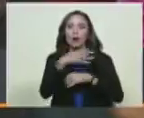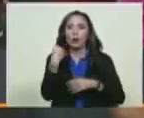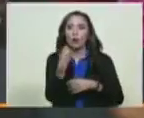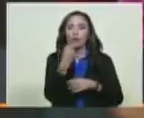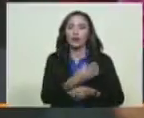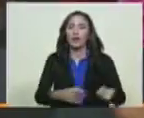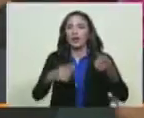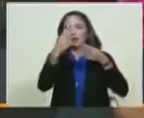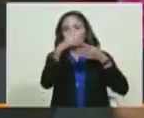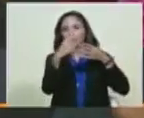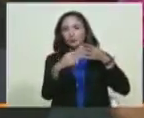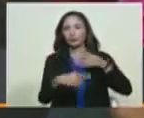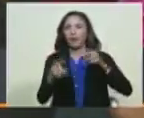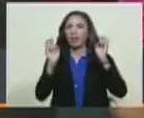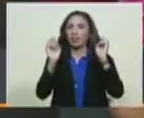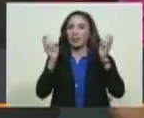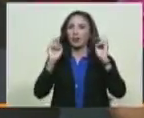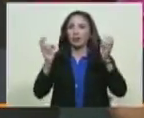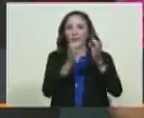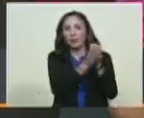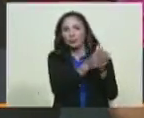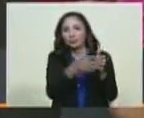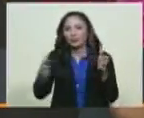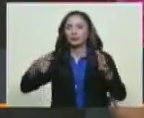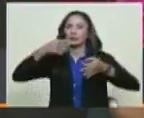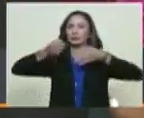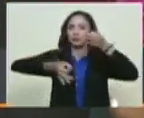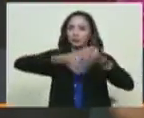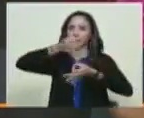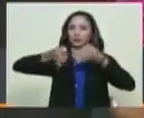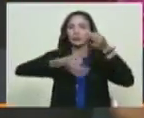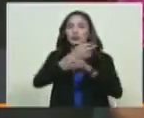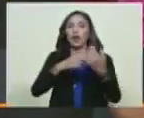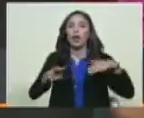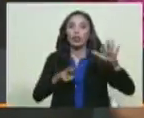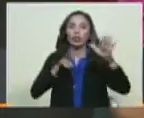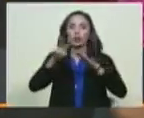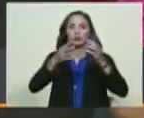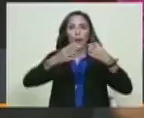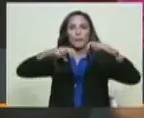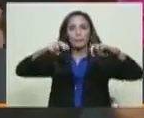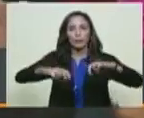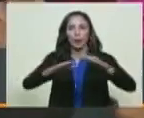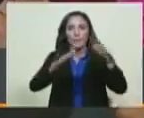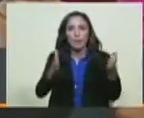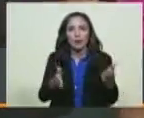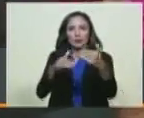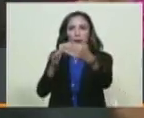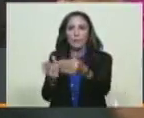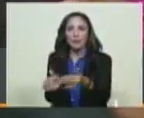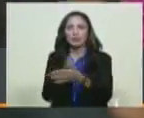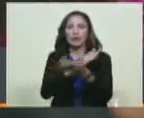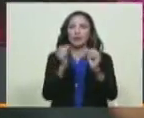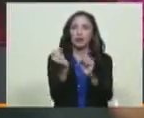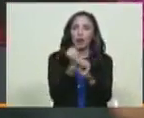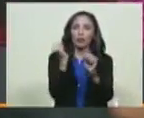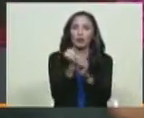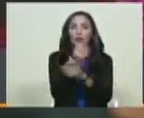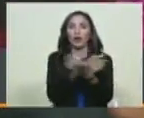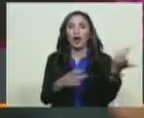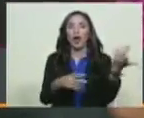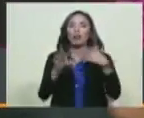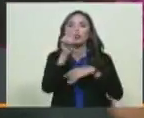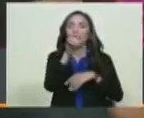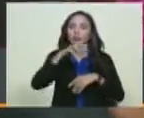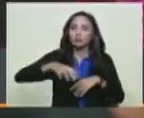temas después debatido ampliamente en todas las 12 mesas de trabajo cada una de las mesas conformadas por dos estados